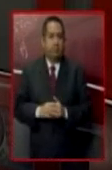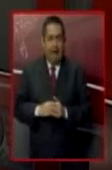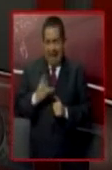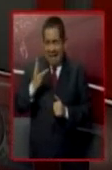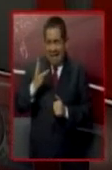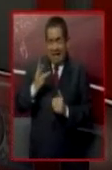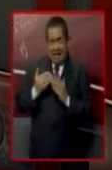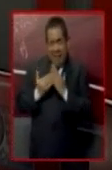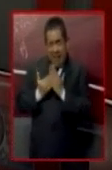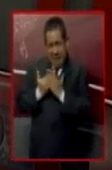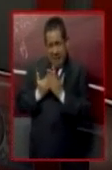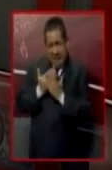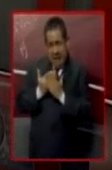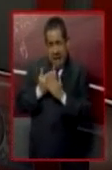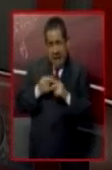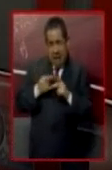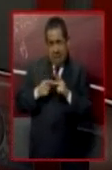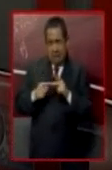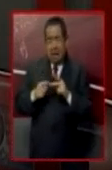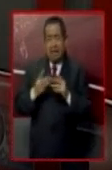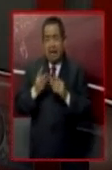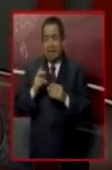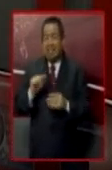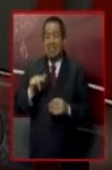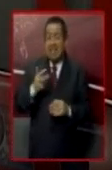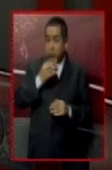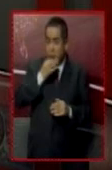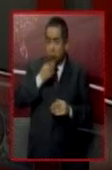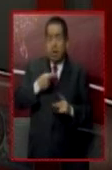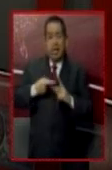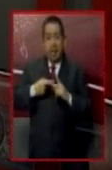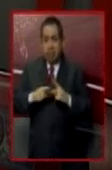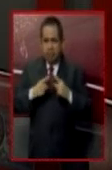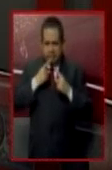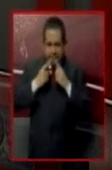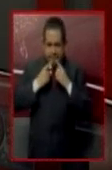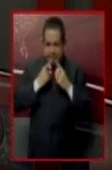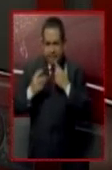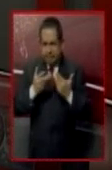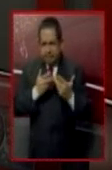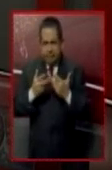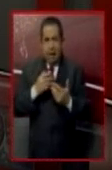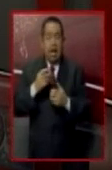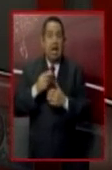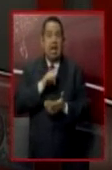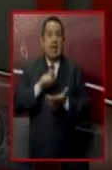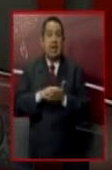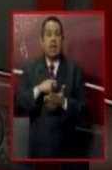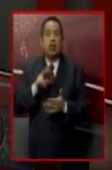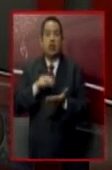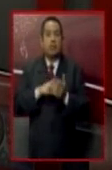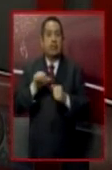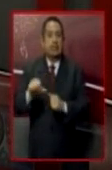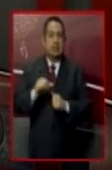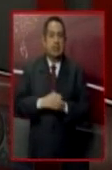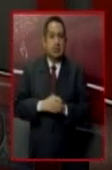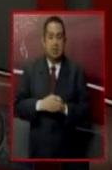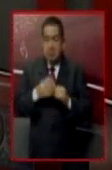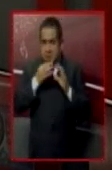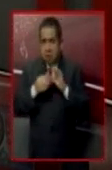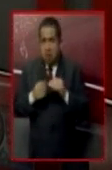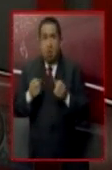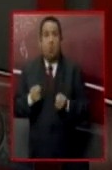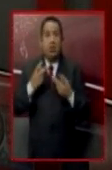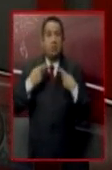de la mañana, como le digo, exactamente a las 3 de la mañana con 13 minutos, inició el análisis de la Ley de Ingresos 2016, donde solamente